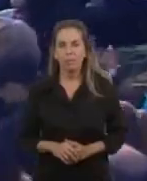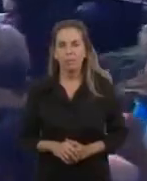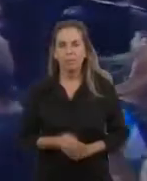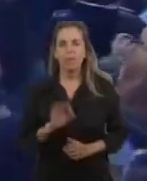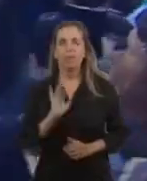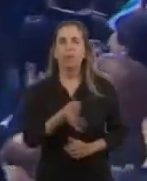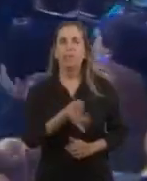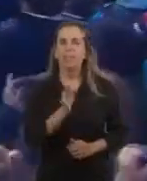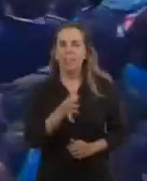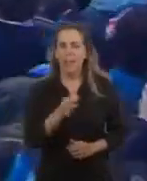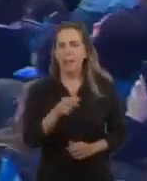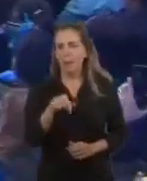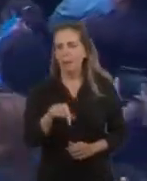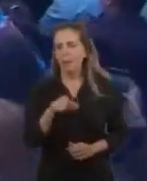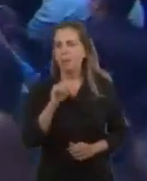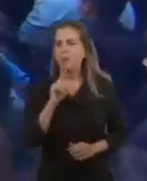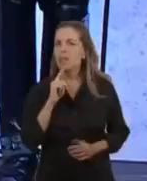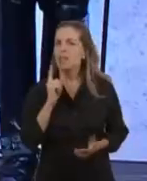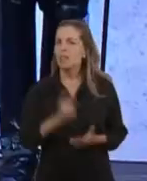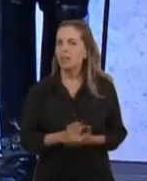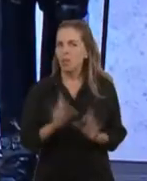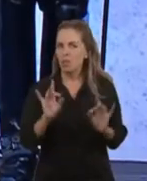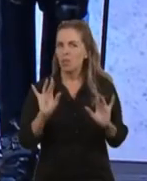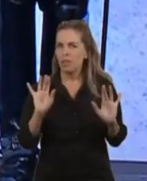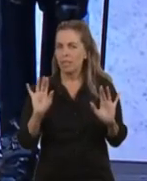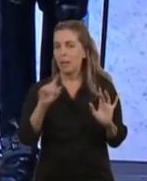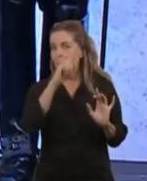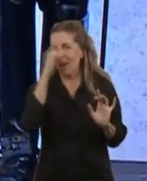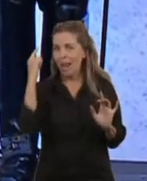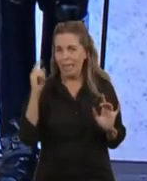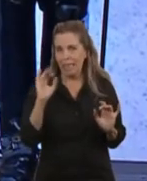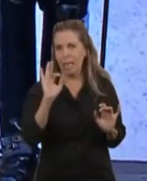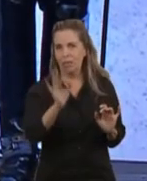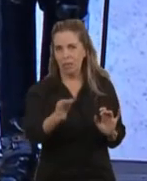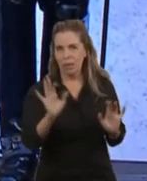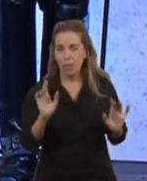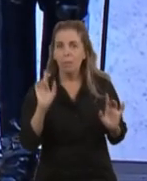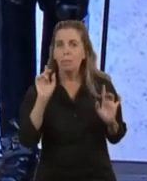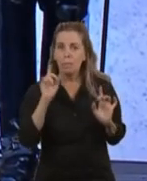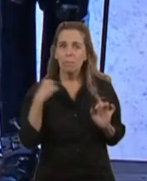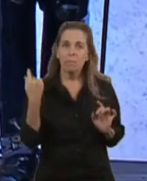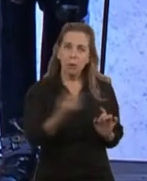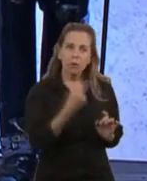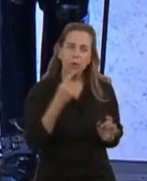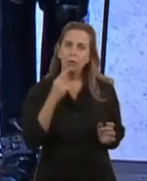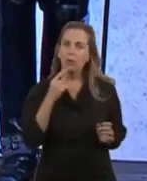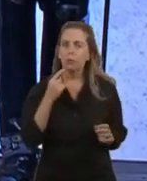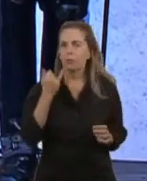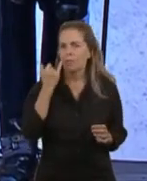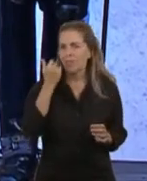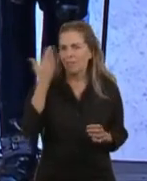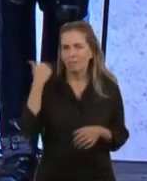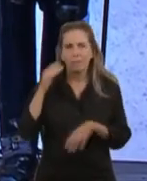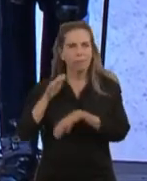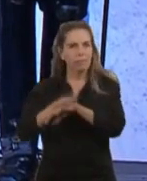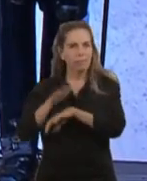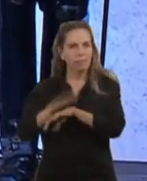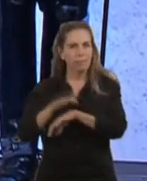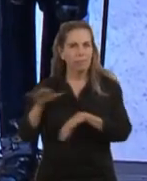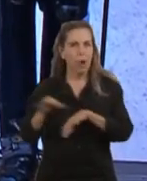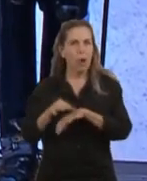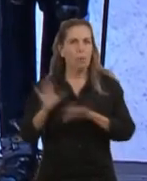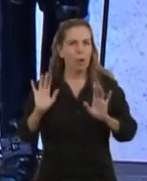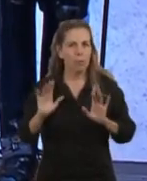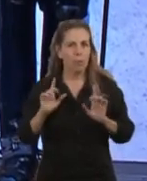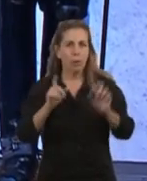Sabemos que esta decisión será difícil para las arcas del Estado Nacional, pero nosotros tomamos un compromiso con el pueblo argentino y les